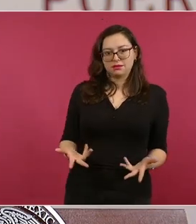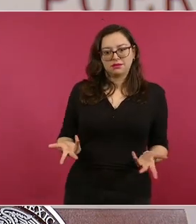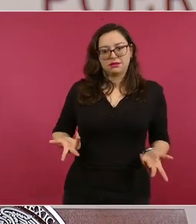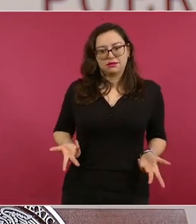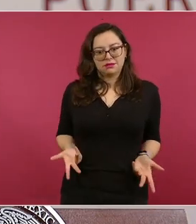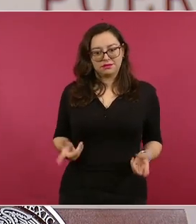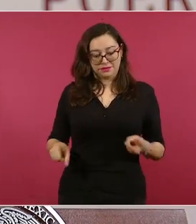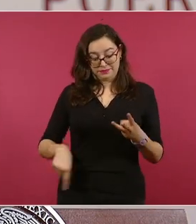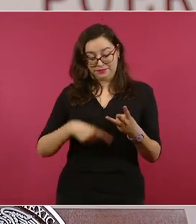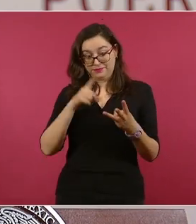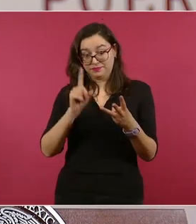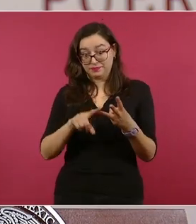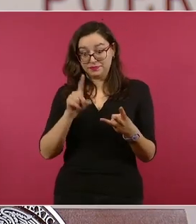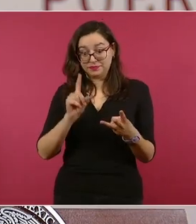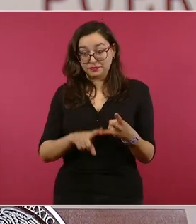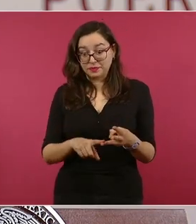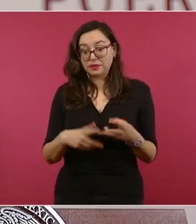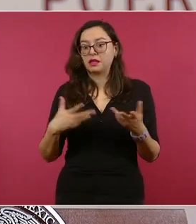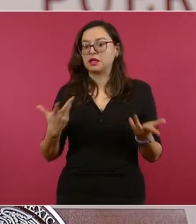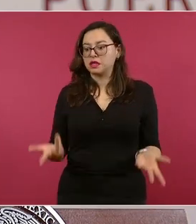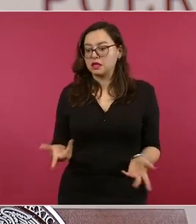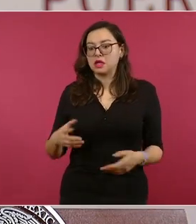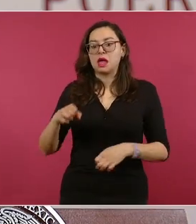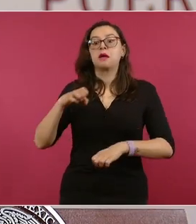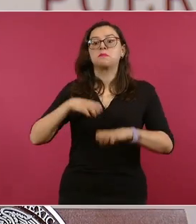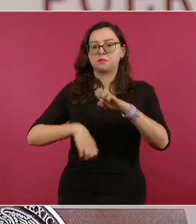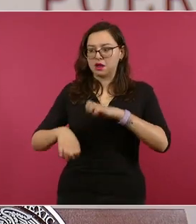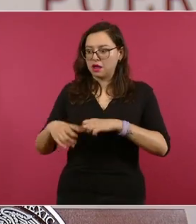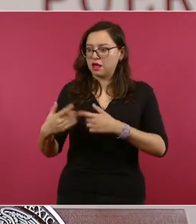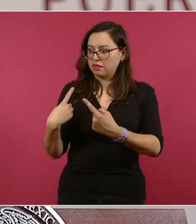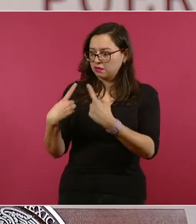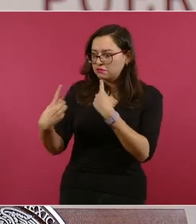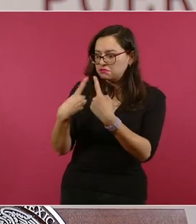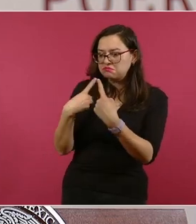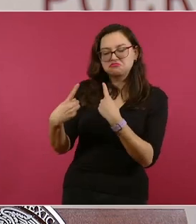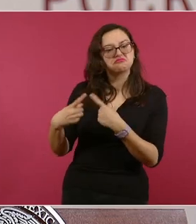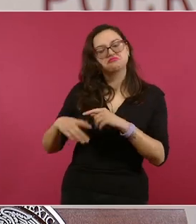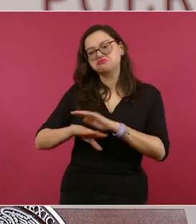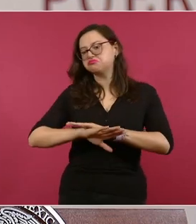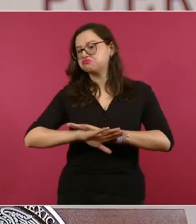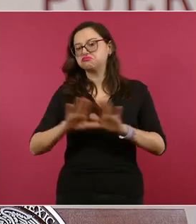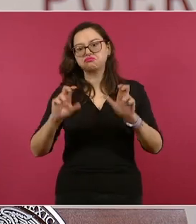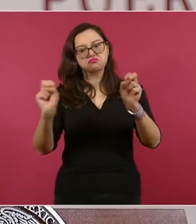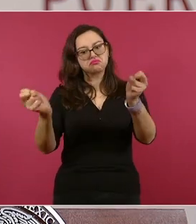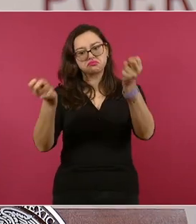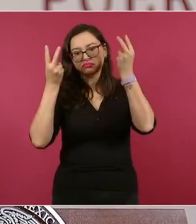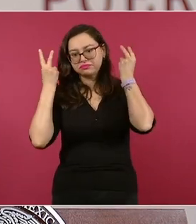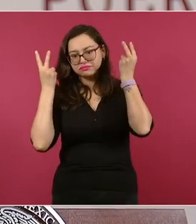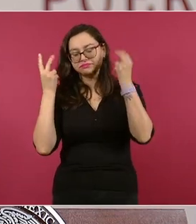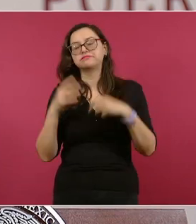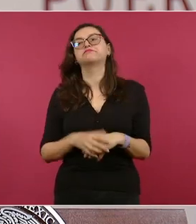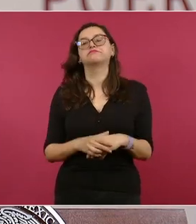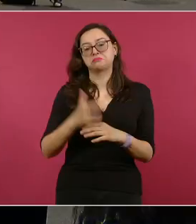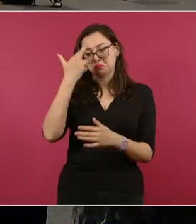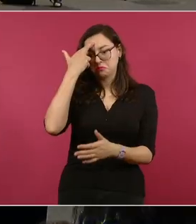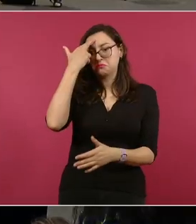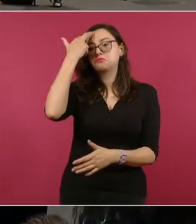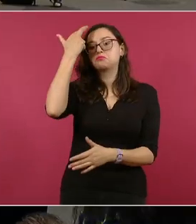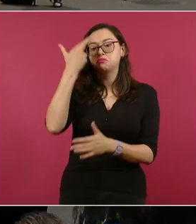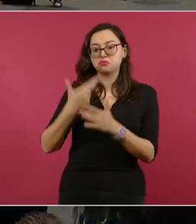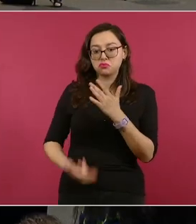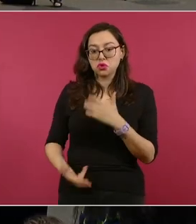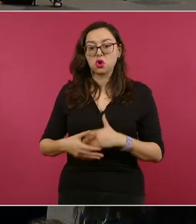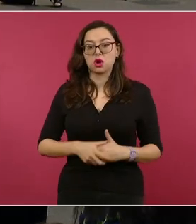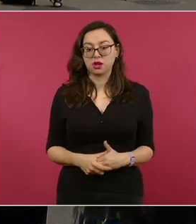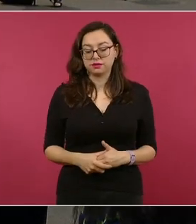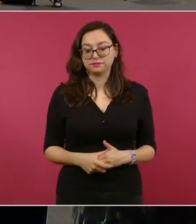no permitir el trabajo diplomático de nuestra embajada y de nuestro personal. Este escrito de demanda